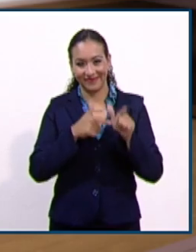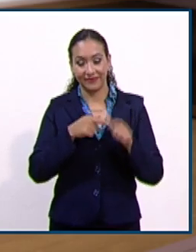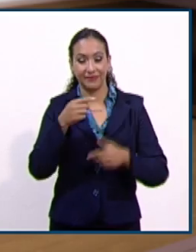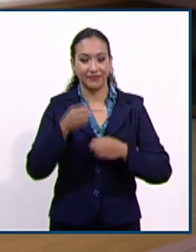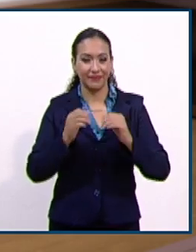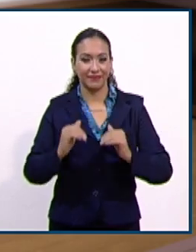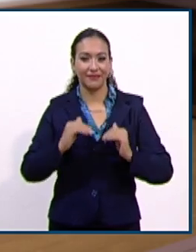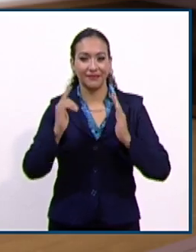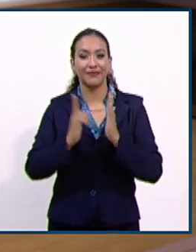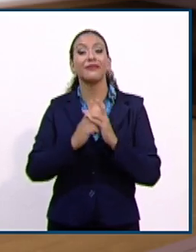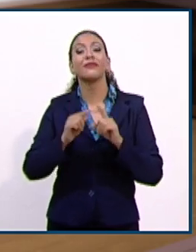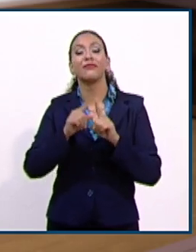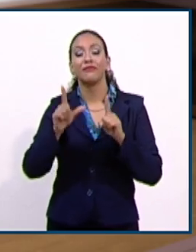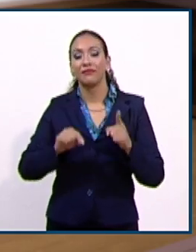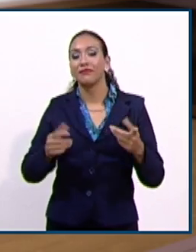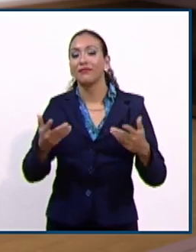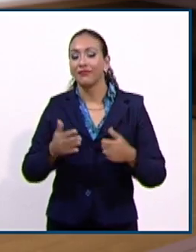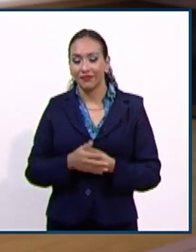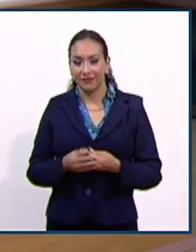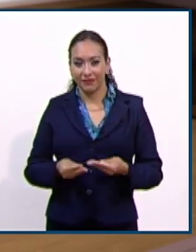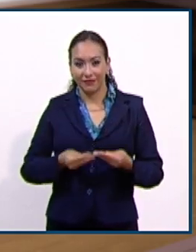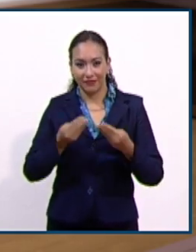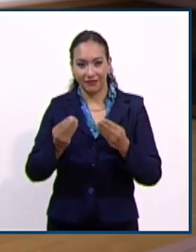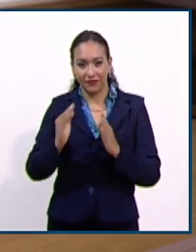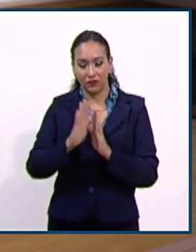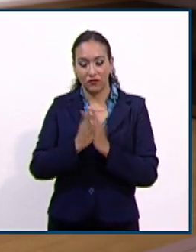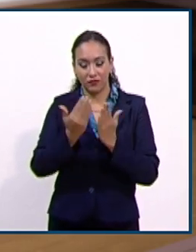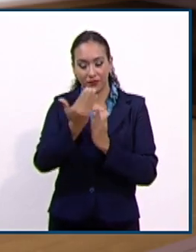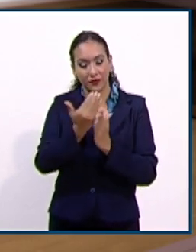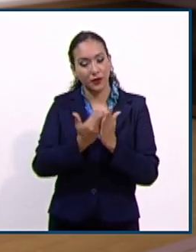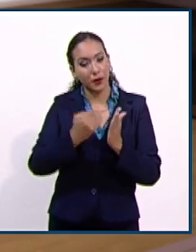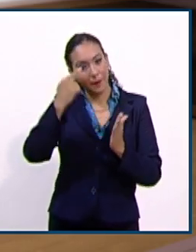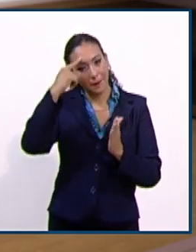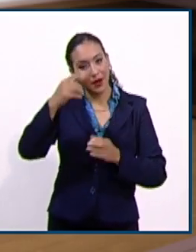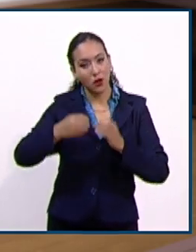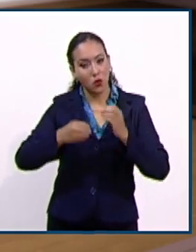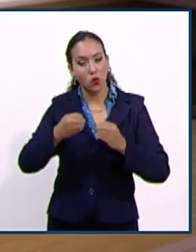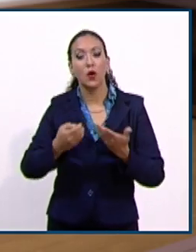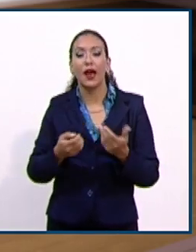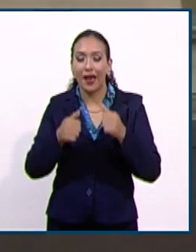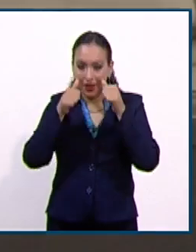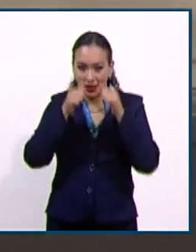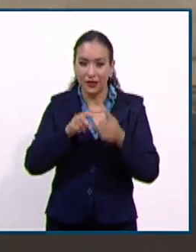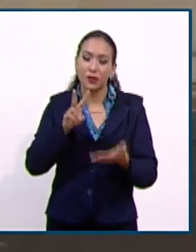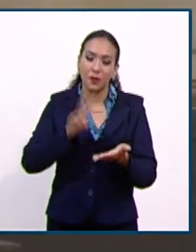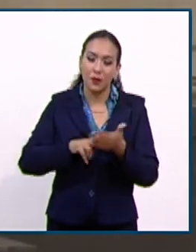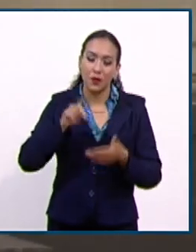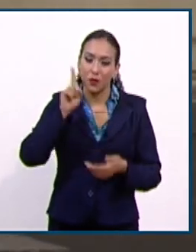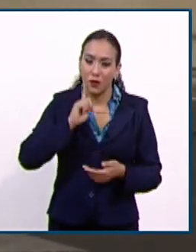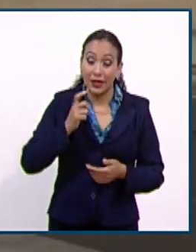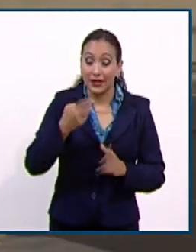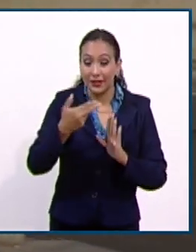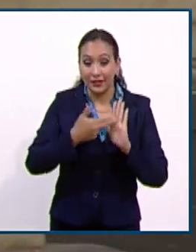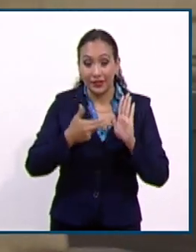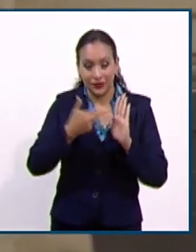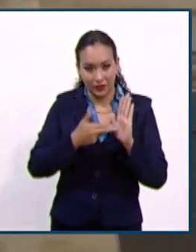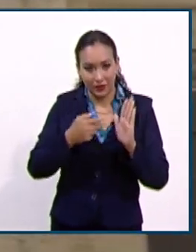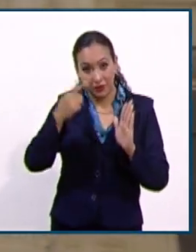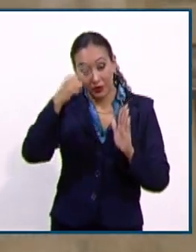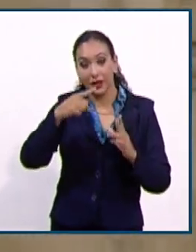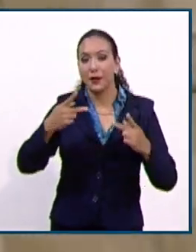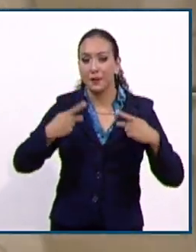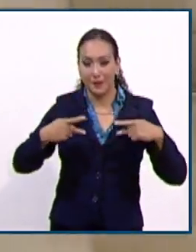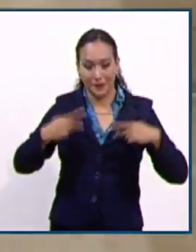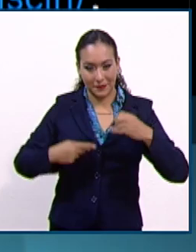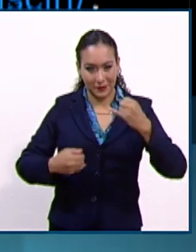Suprema Corte puso a disposición el manual para juzgar con perspectiva de género en materia administrativa, una herramienta para que personas